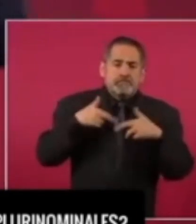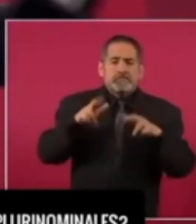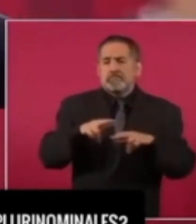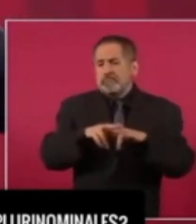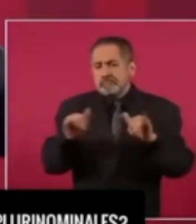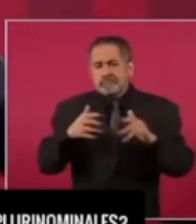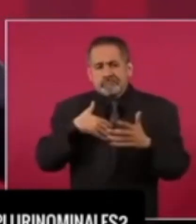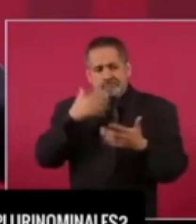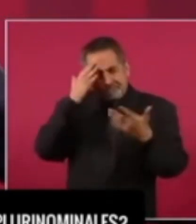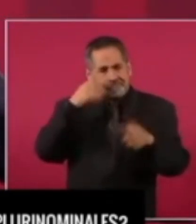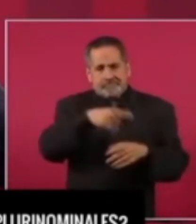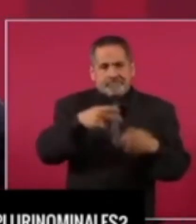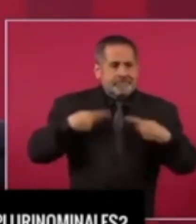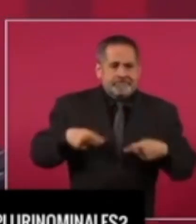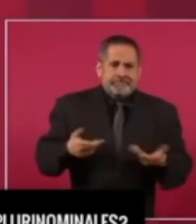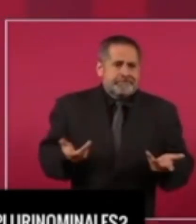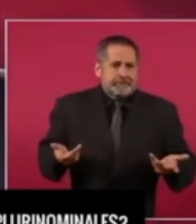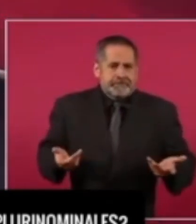los conoce la gente,